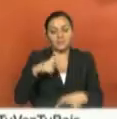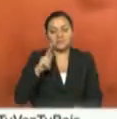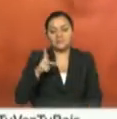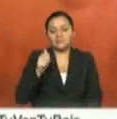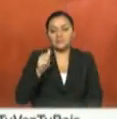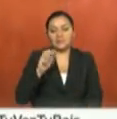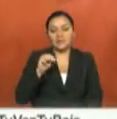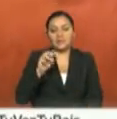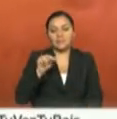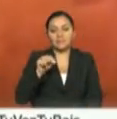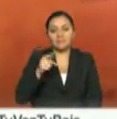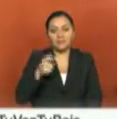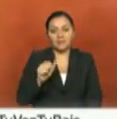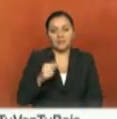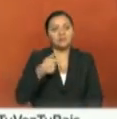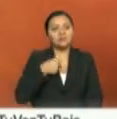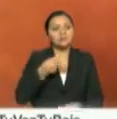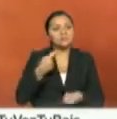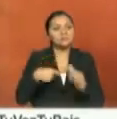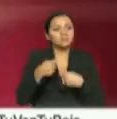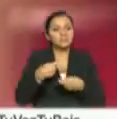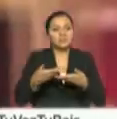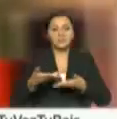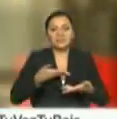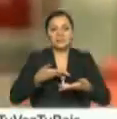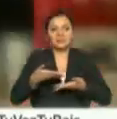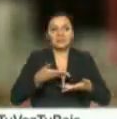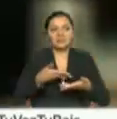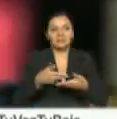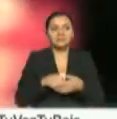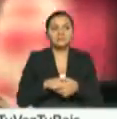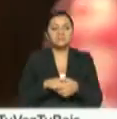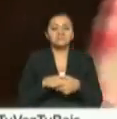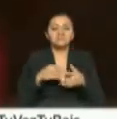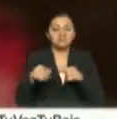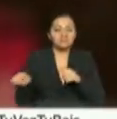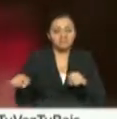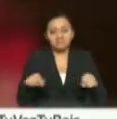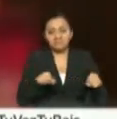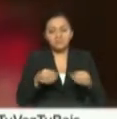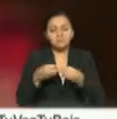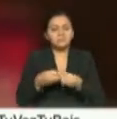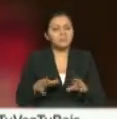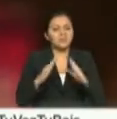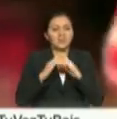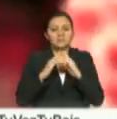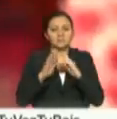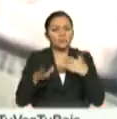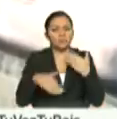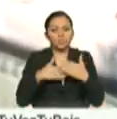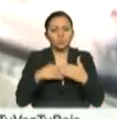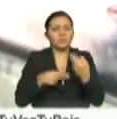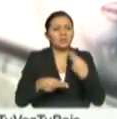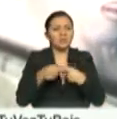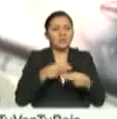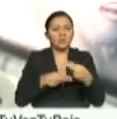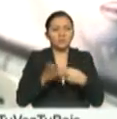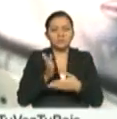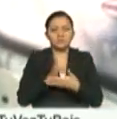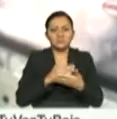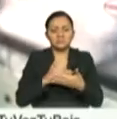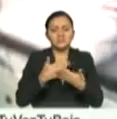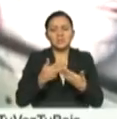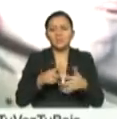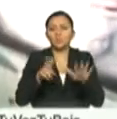1 año y medio. Me desempeño como comerciante en este local. Bueno, después del terremoto perdí mi casa, parte de mi negocio. En 7 días